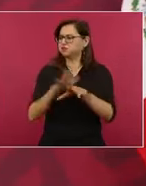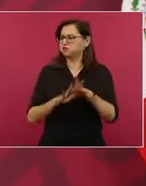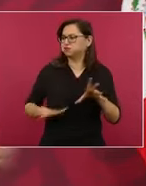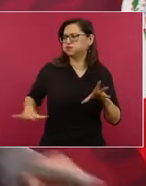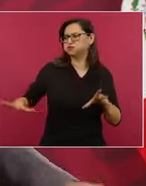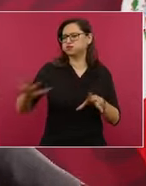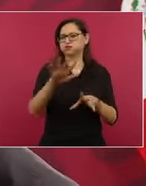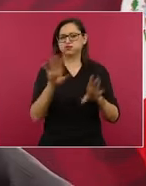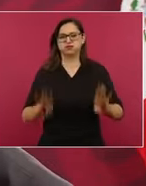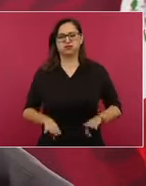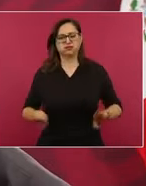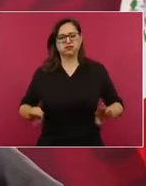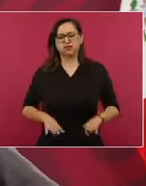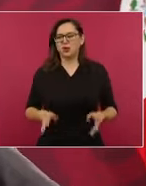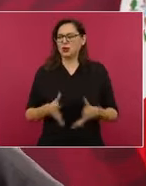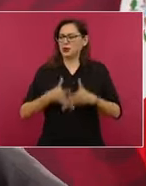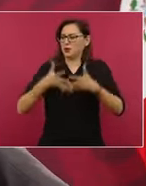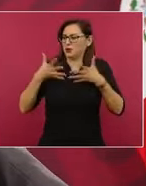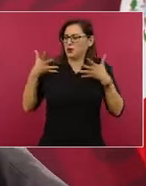con todo respeto.